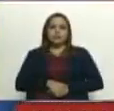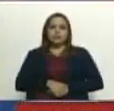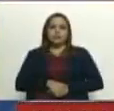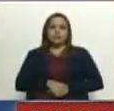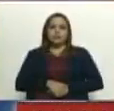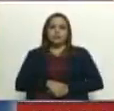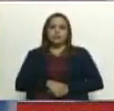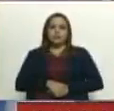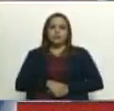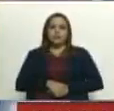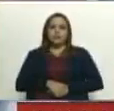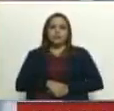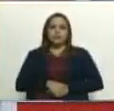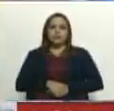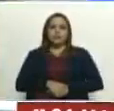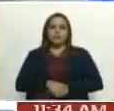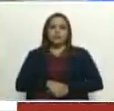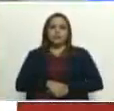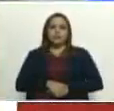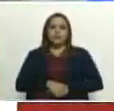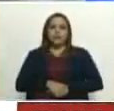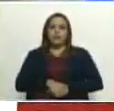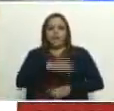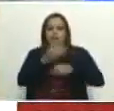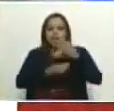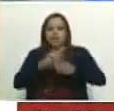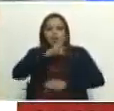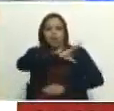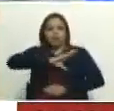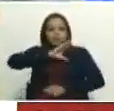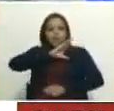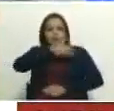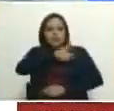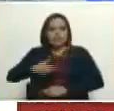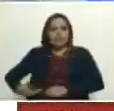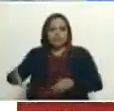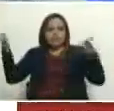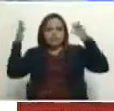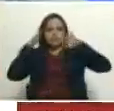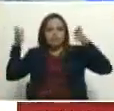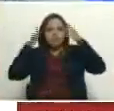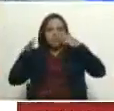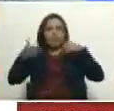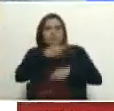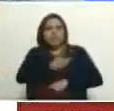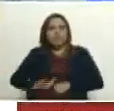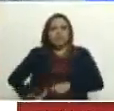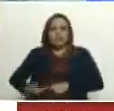en una comisión presidencial que ordenó el presidente de la República, Nicolás Maduro,